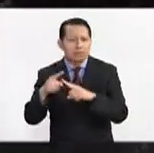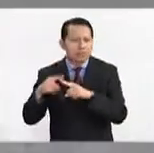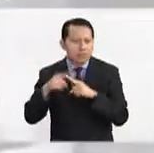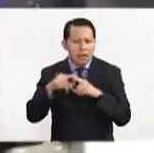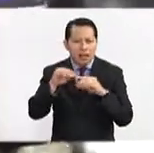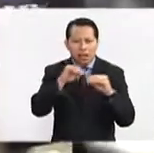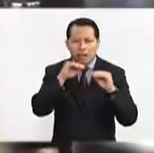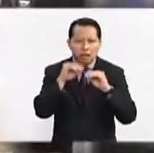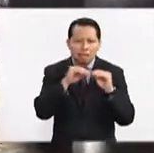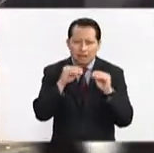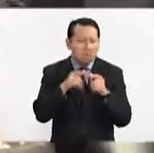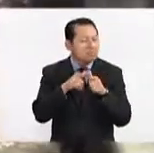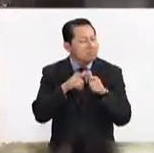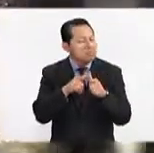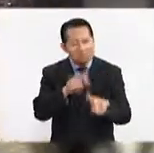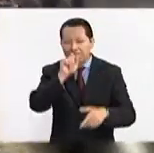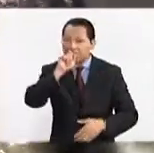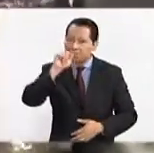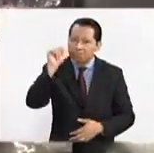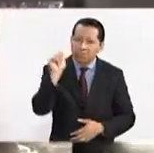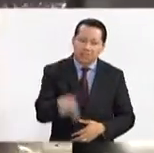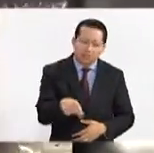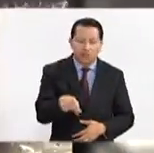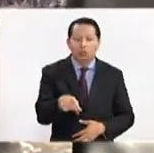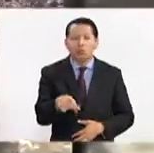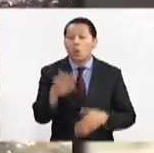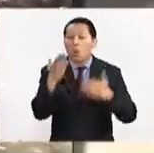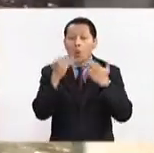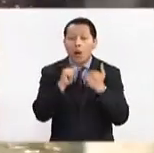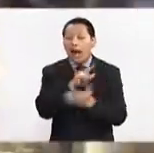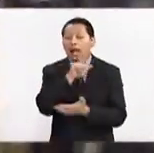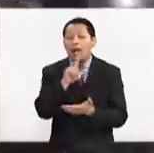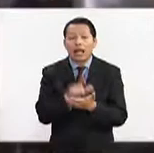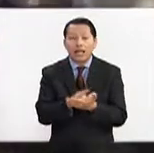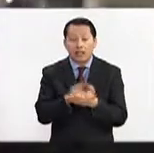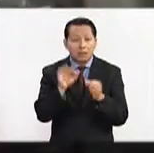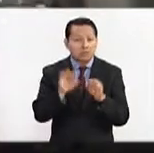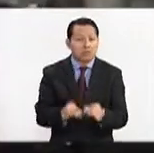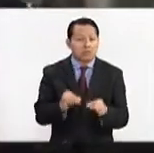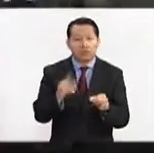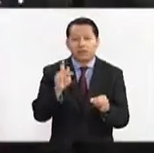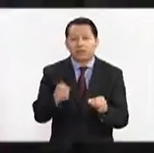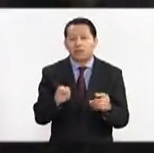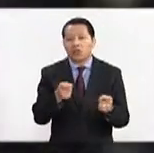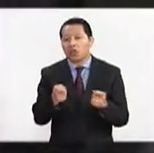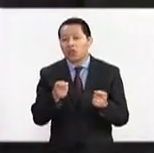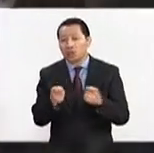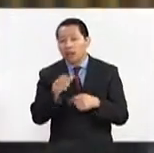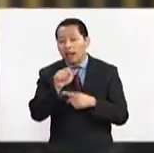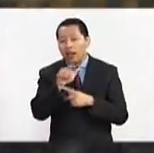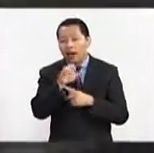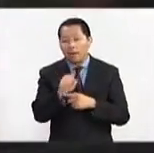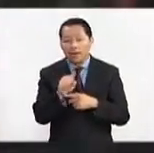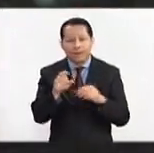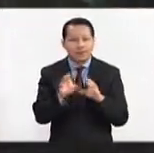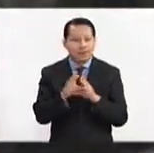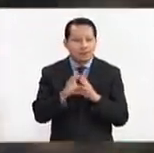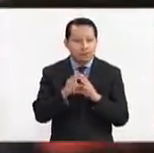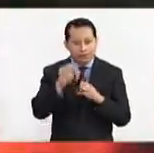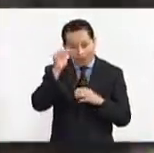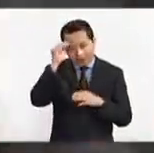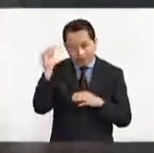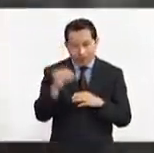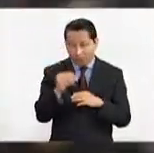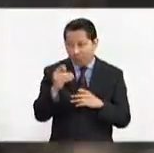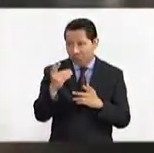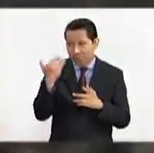final seguimos en las mismas. Claro. No ha habido ninguna legislación significativa de control de armas desde la tragedia de Newtown, cuando